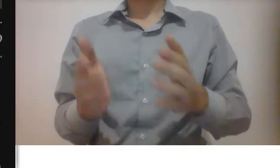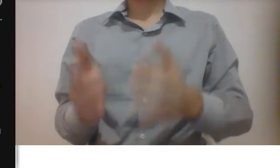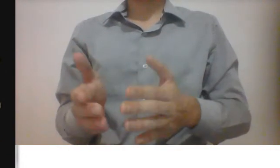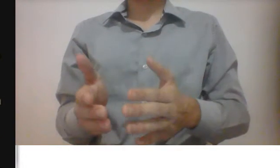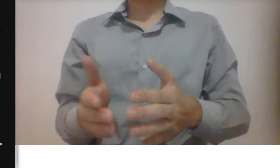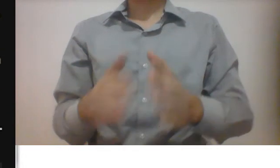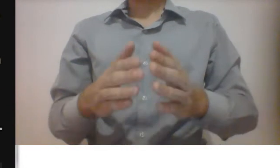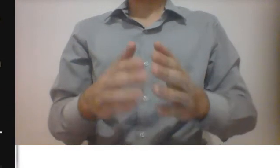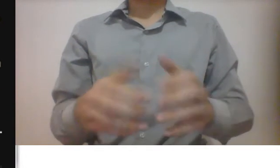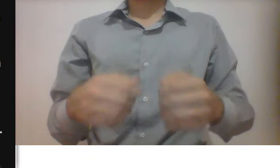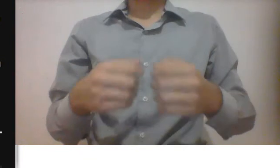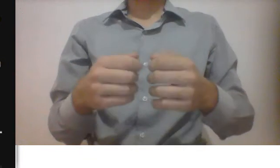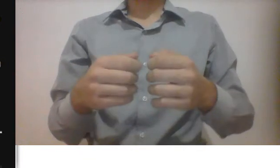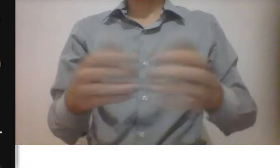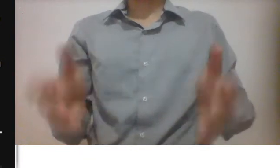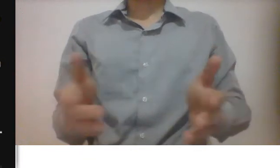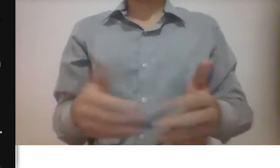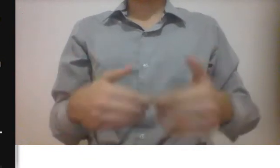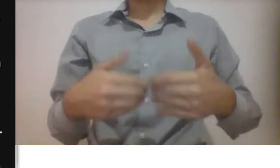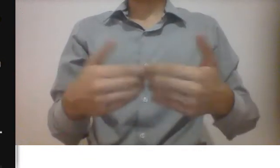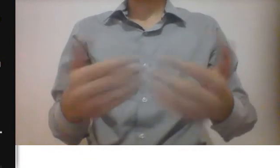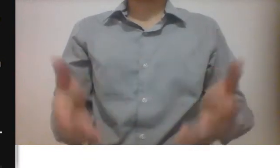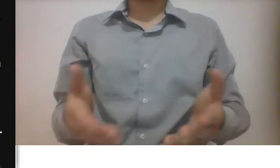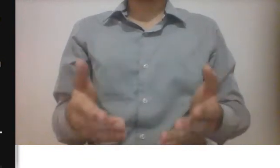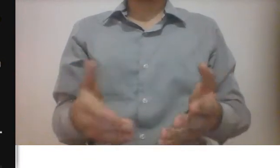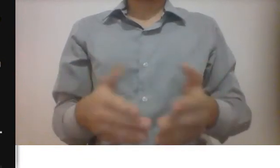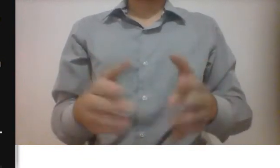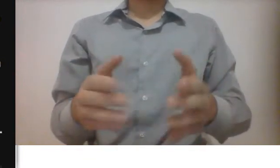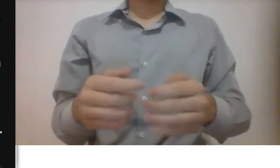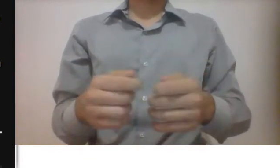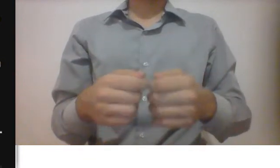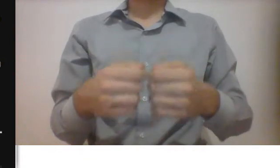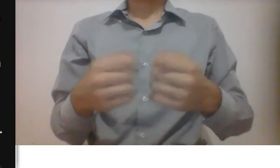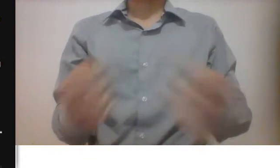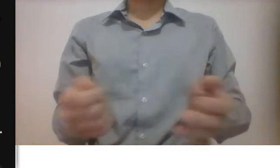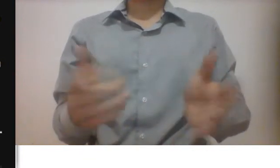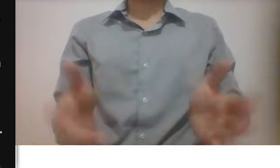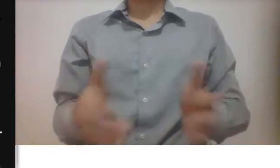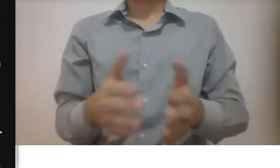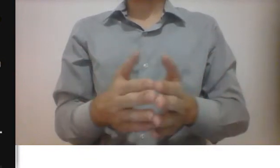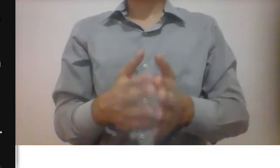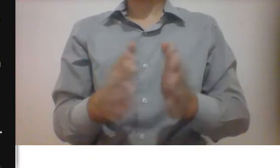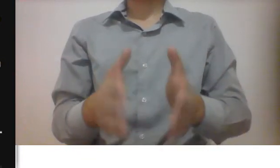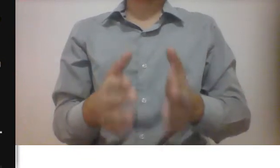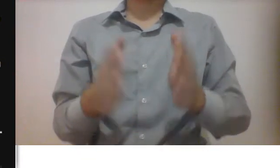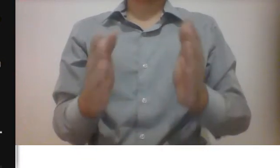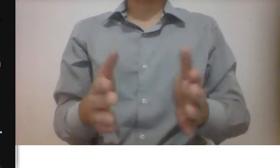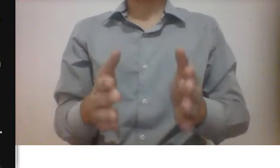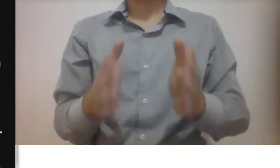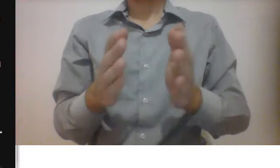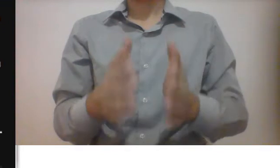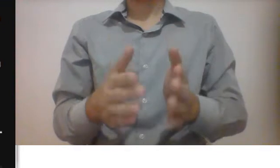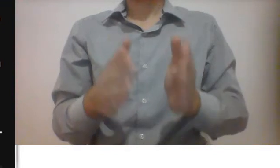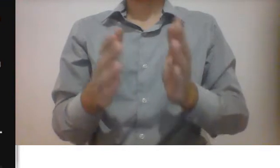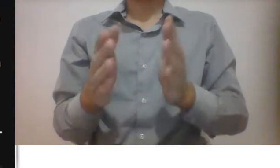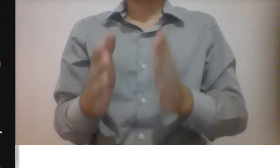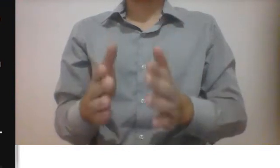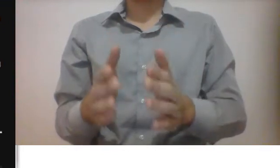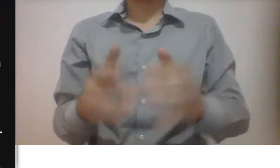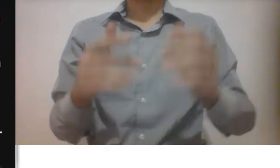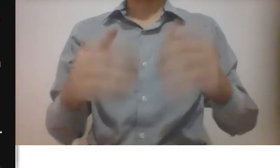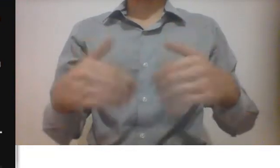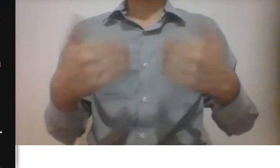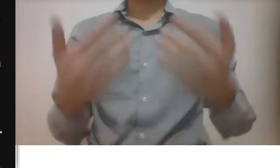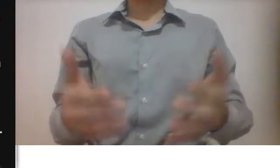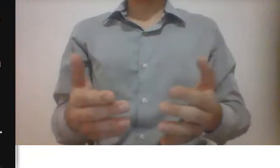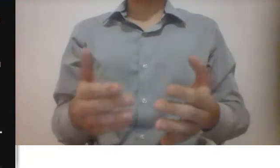las oficinas eran lugares fantasmas, no existían o básicamente no estaban siendo ocupados por esa empresa, la cual era una